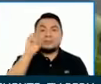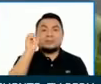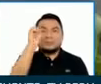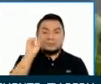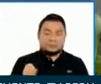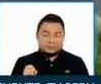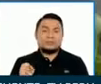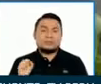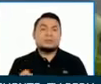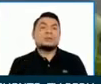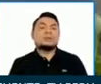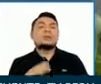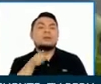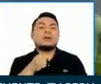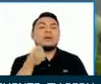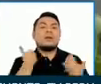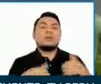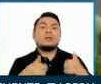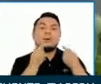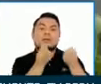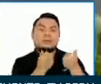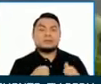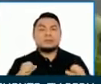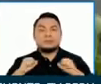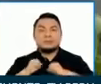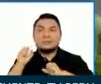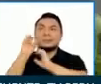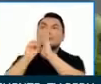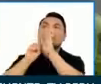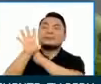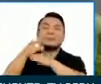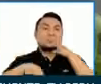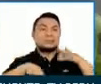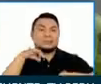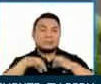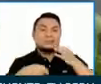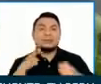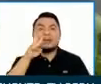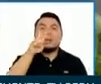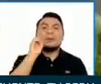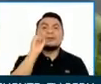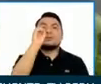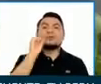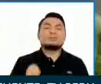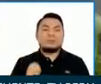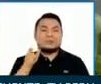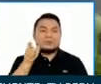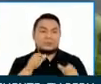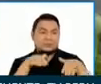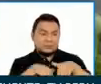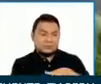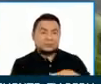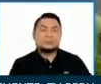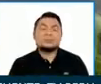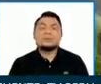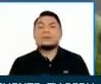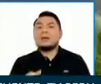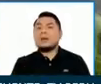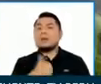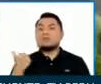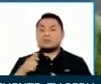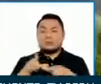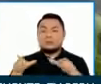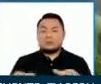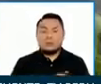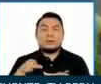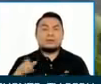20%, casinos, tragamonedas, gimnasios, cines y artes escénicas también al 20%. Los demás aforos del